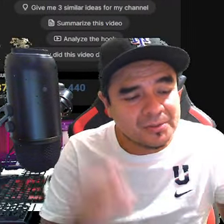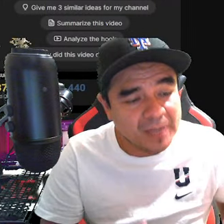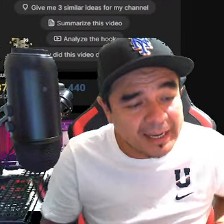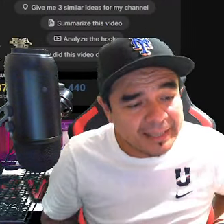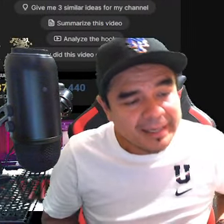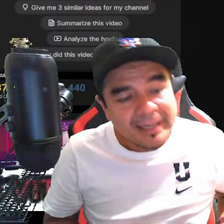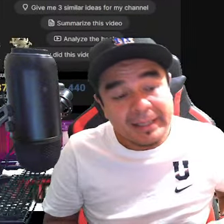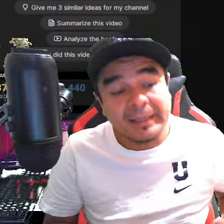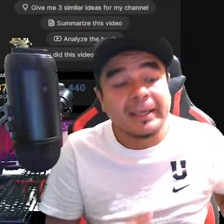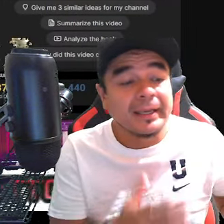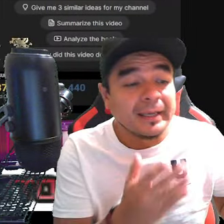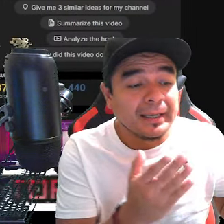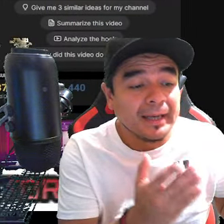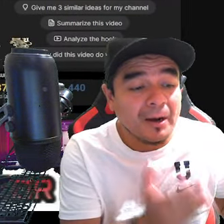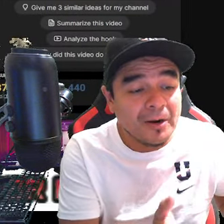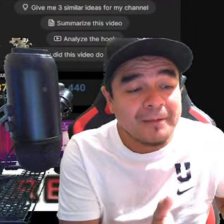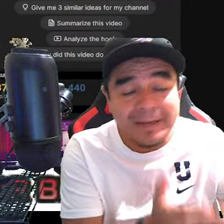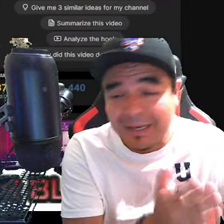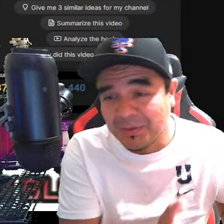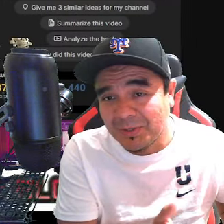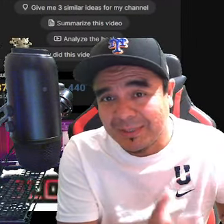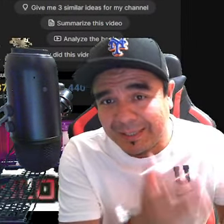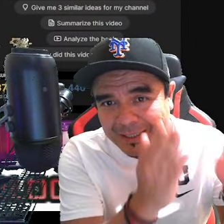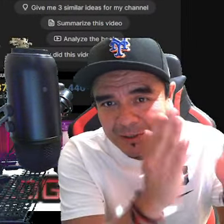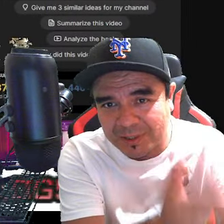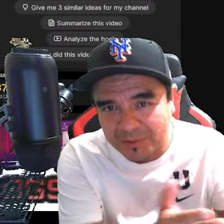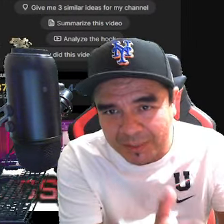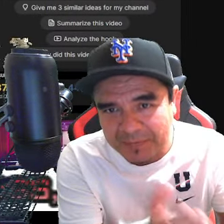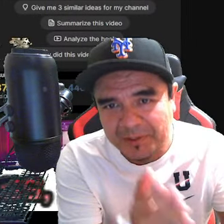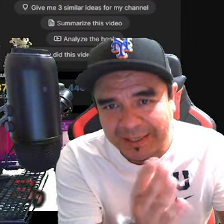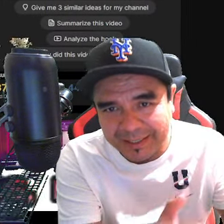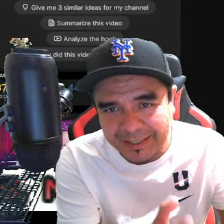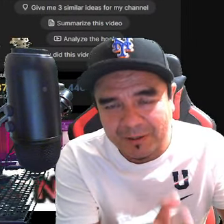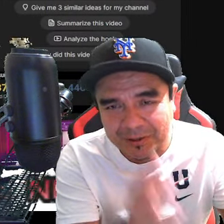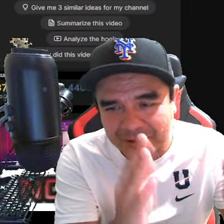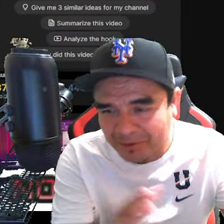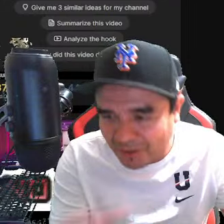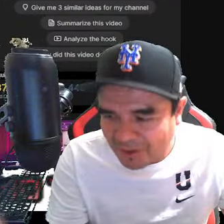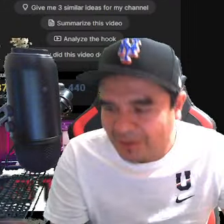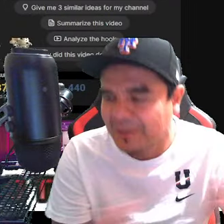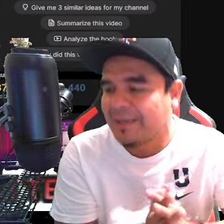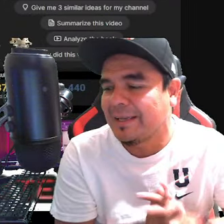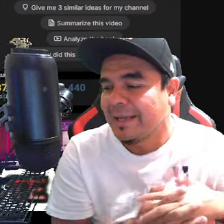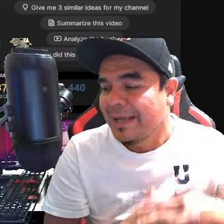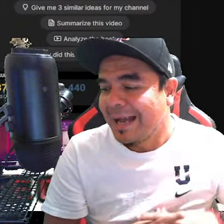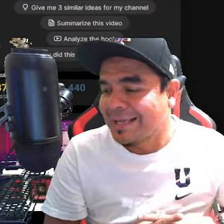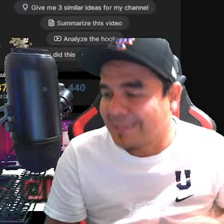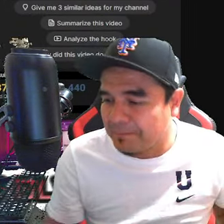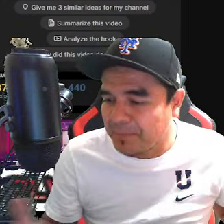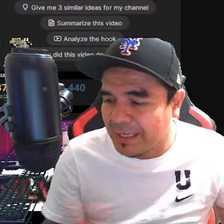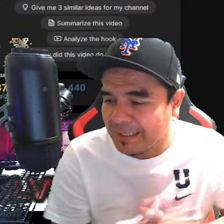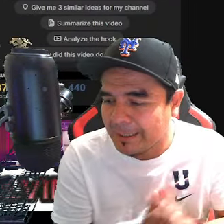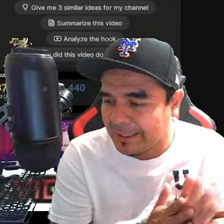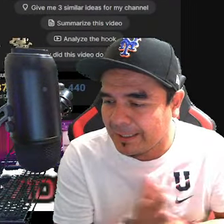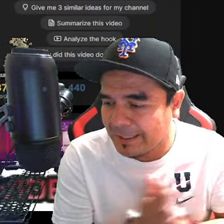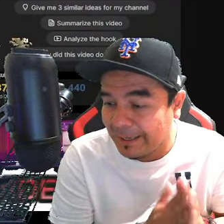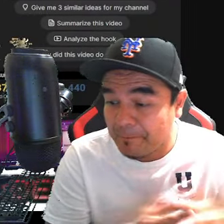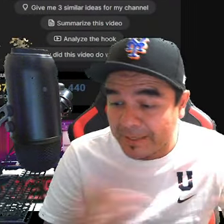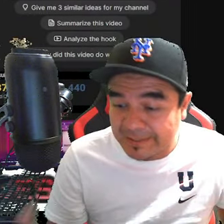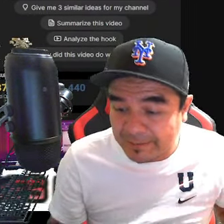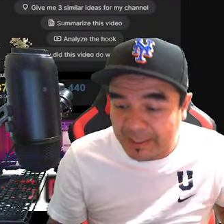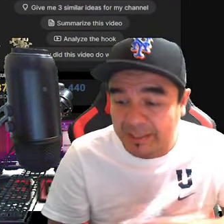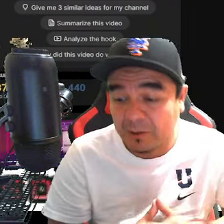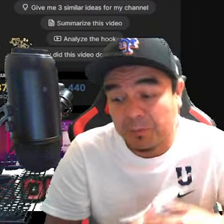nos censuraran, y que ahora vengamos y los censuremos aquí cuando no aceptan